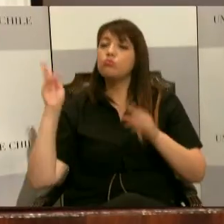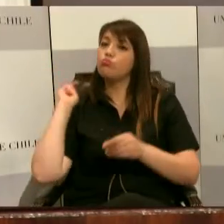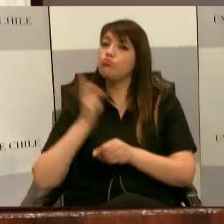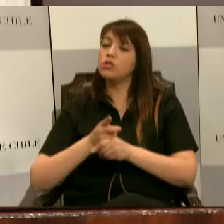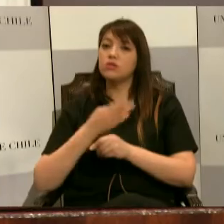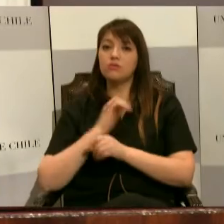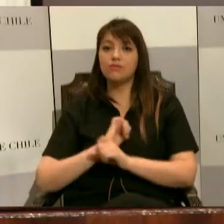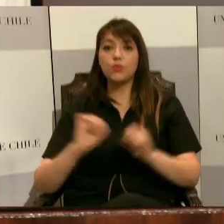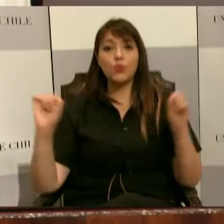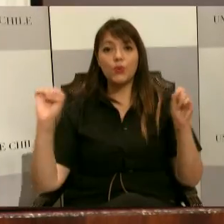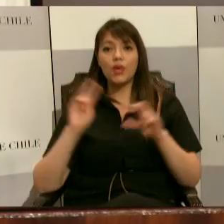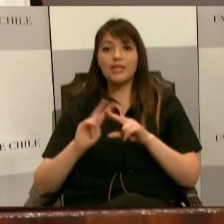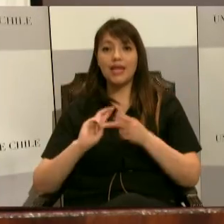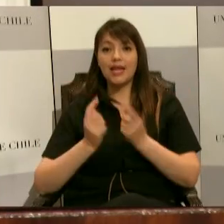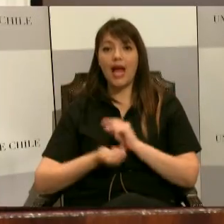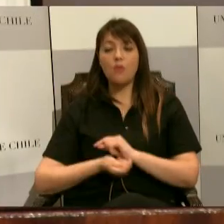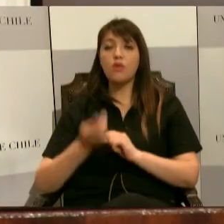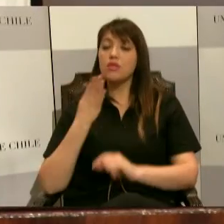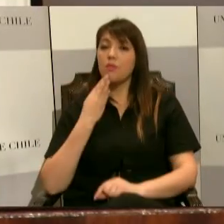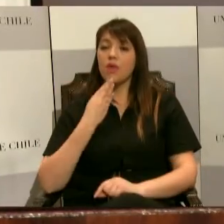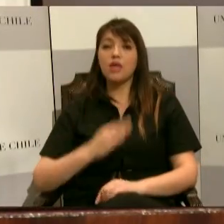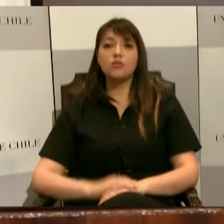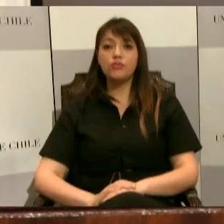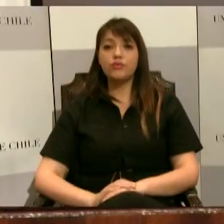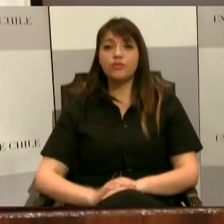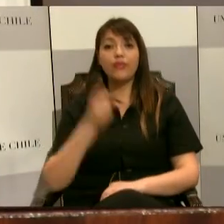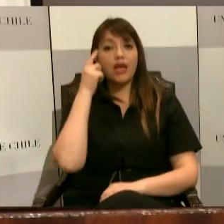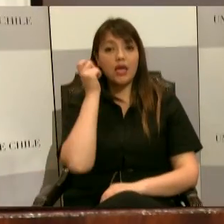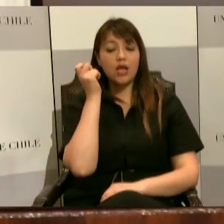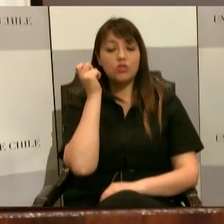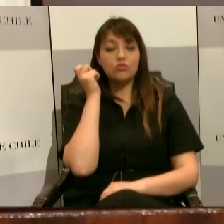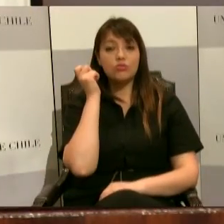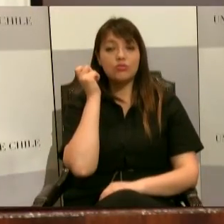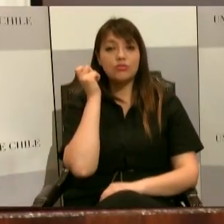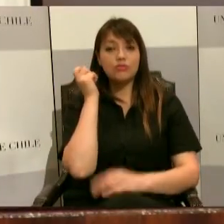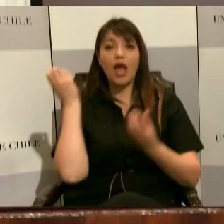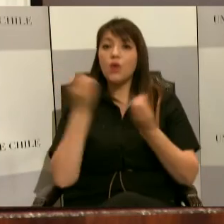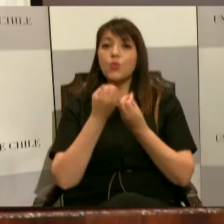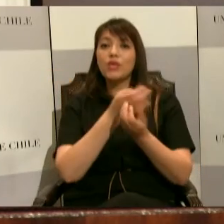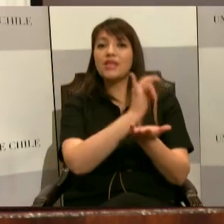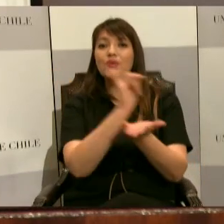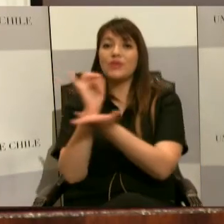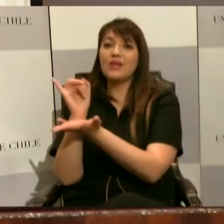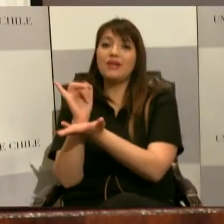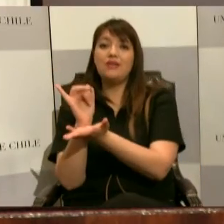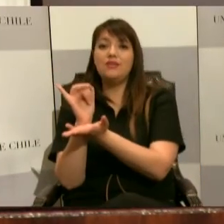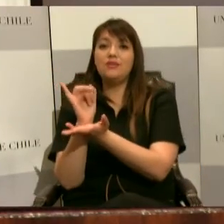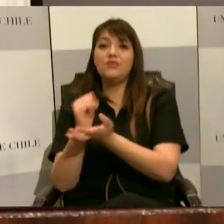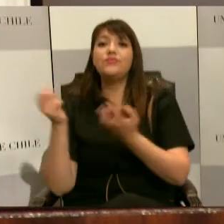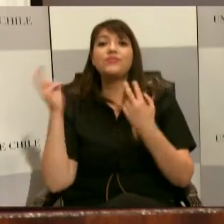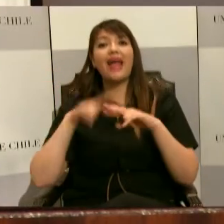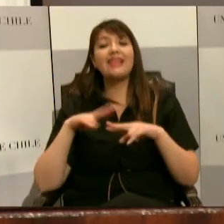ese momento. Tampoco creo que hay muchas instituciones que tengan el que generen el sentido